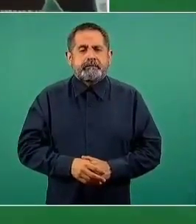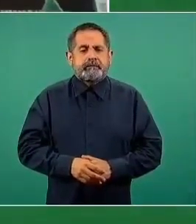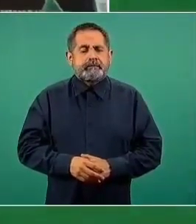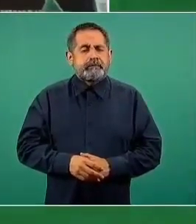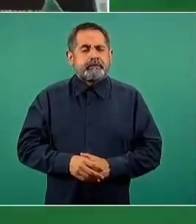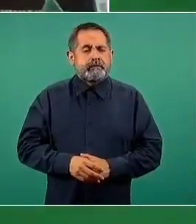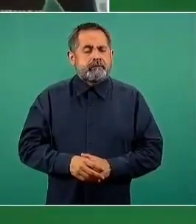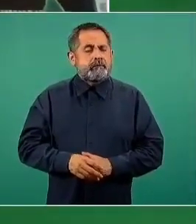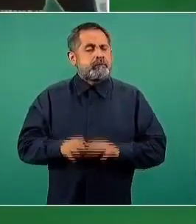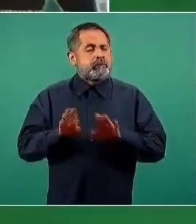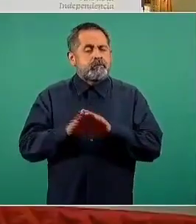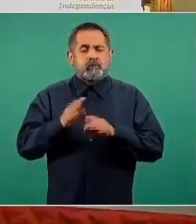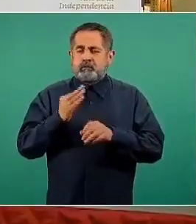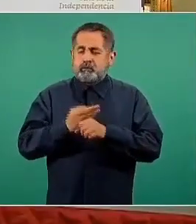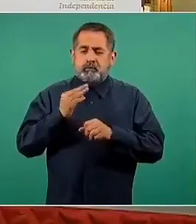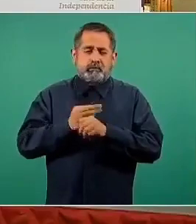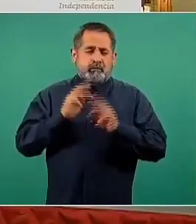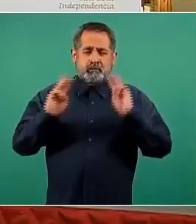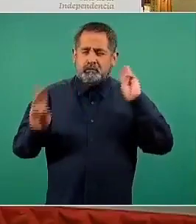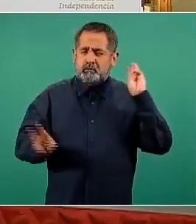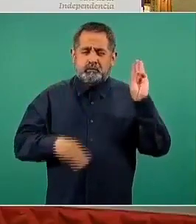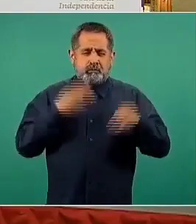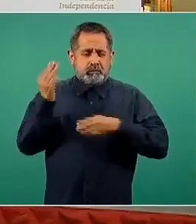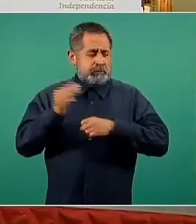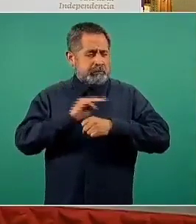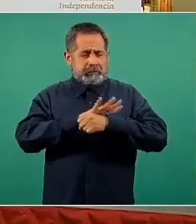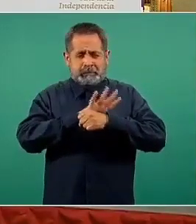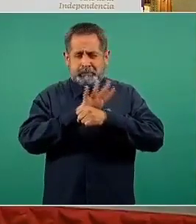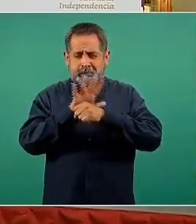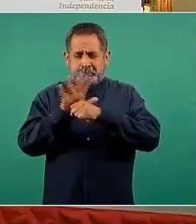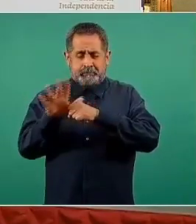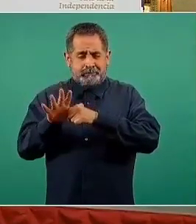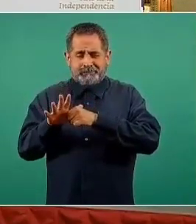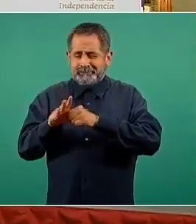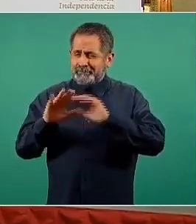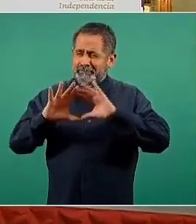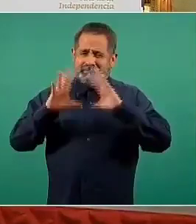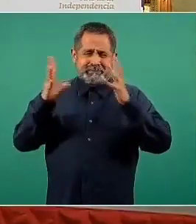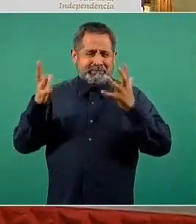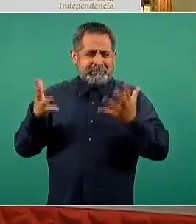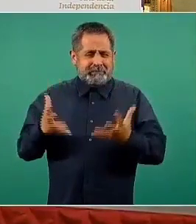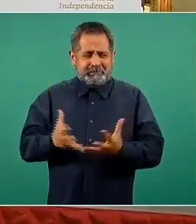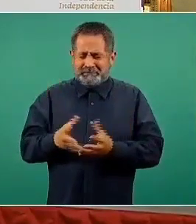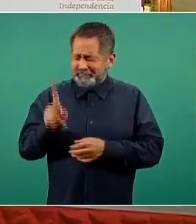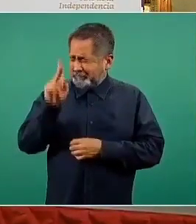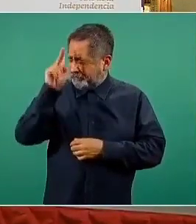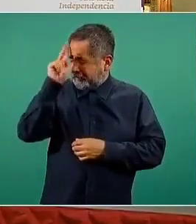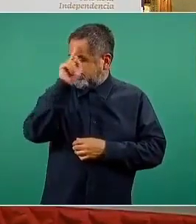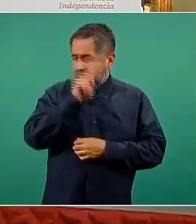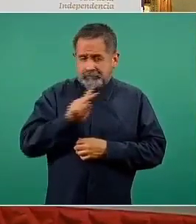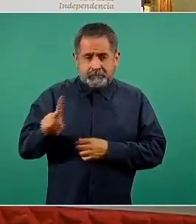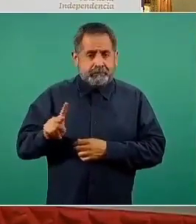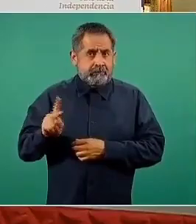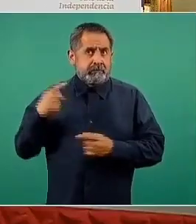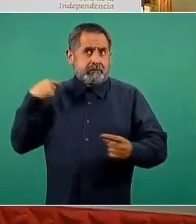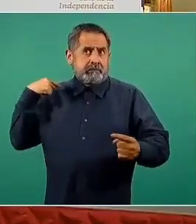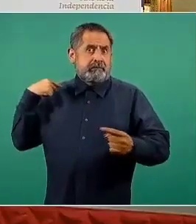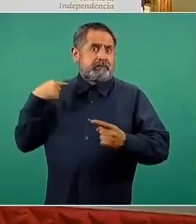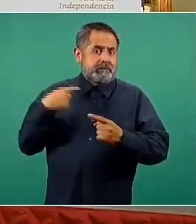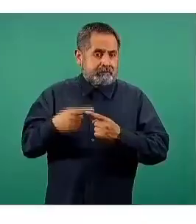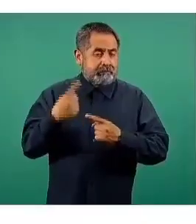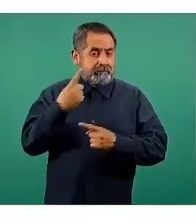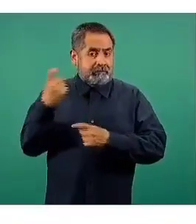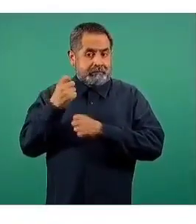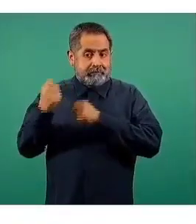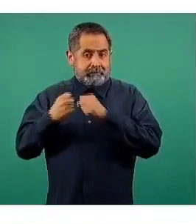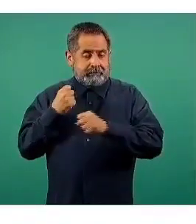Frente a la mayor crisis sanitaria que ha vivido el mundo y nuestro país en el último